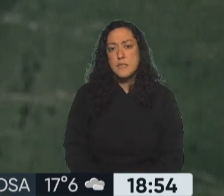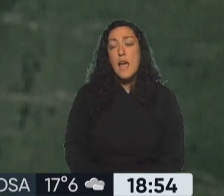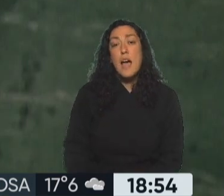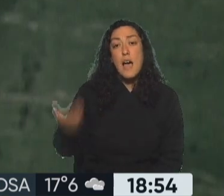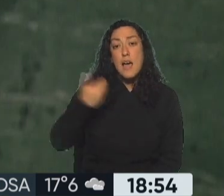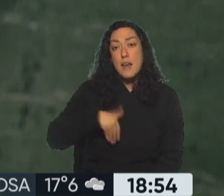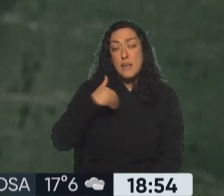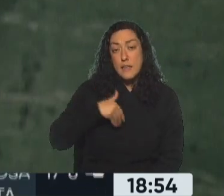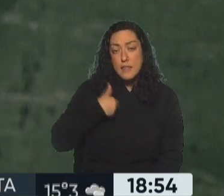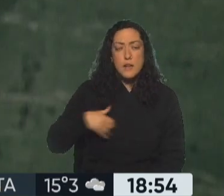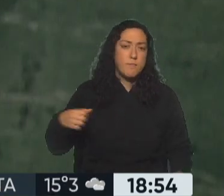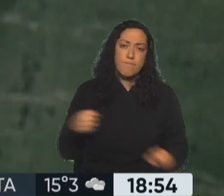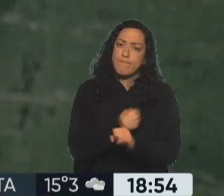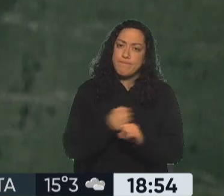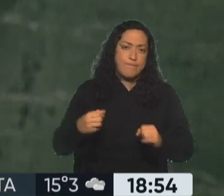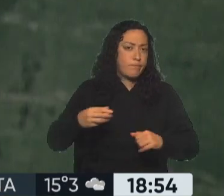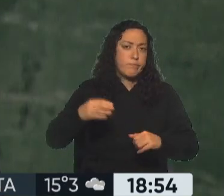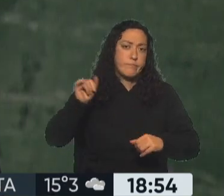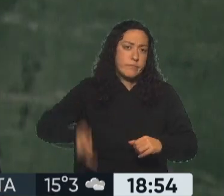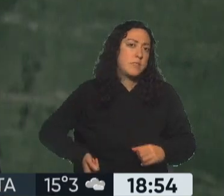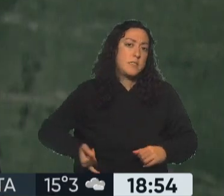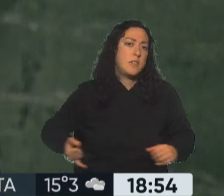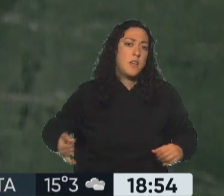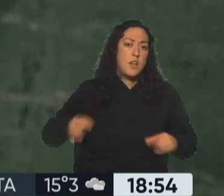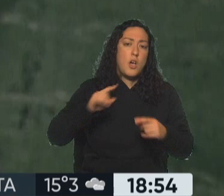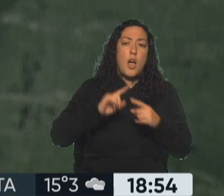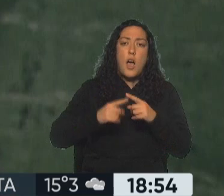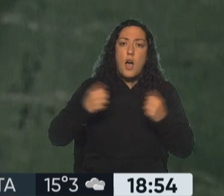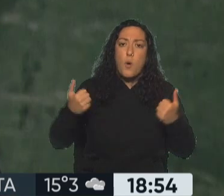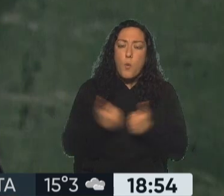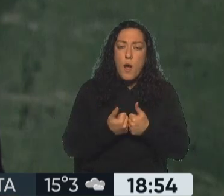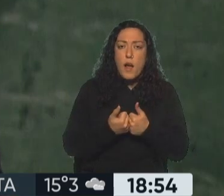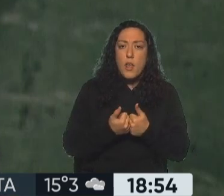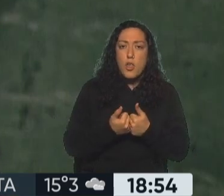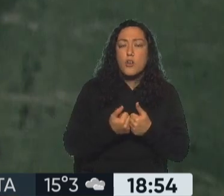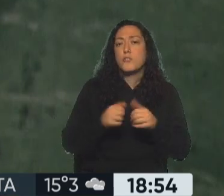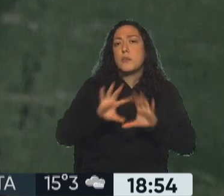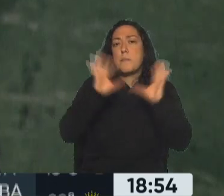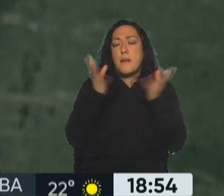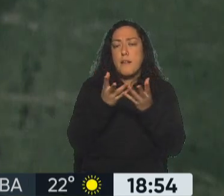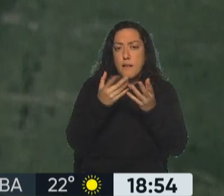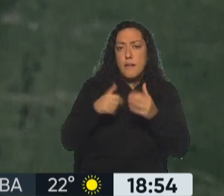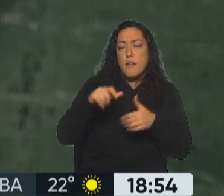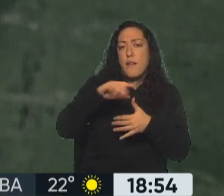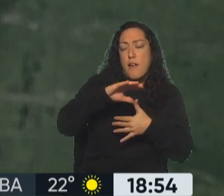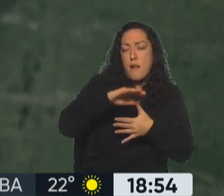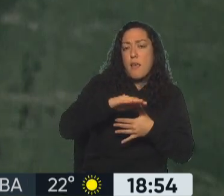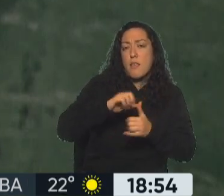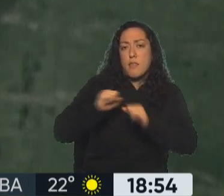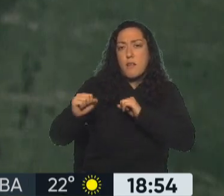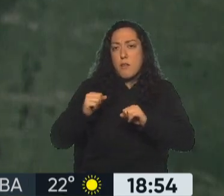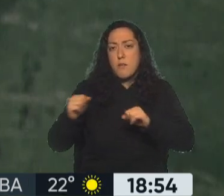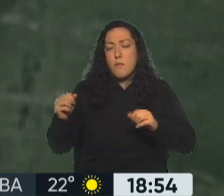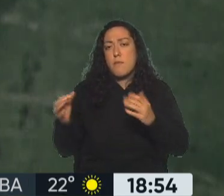Argentina ha ratificado su compromiso con la Convención Interamericana contra el Terrorismo y con la mayoría de los